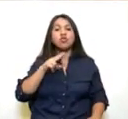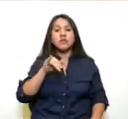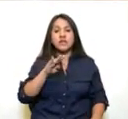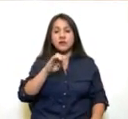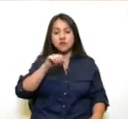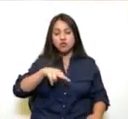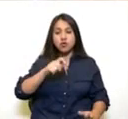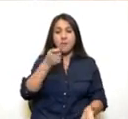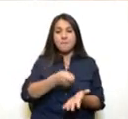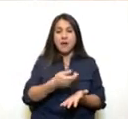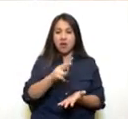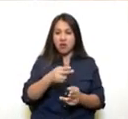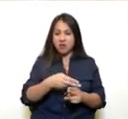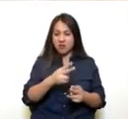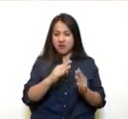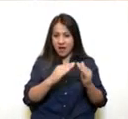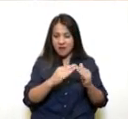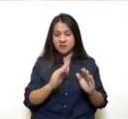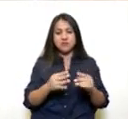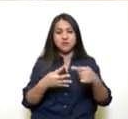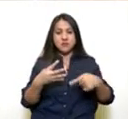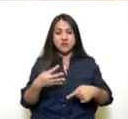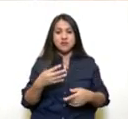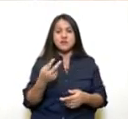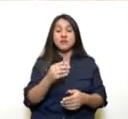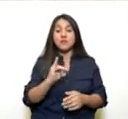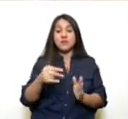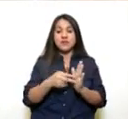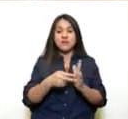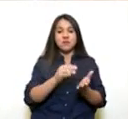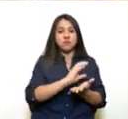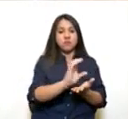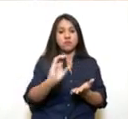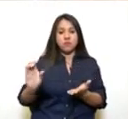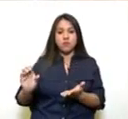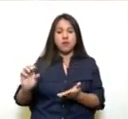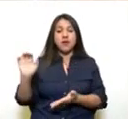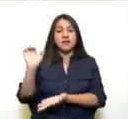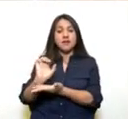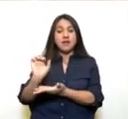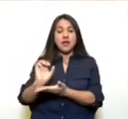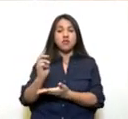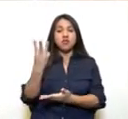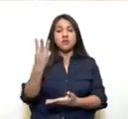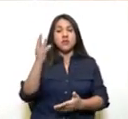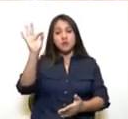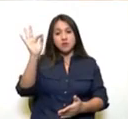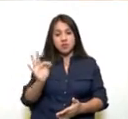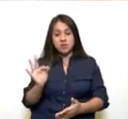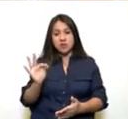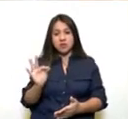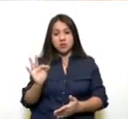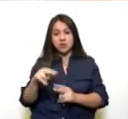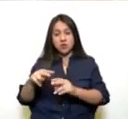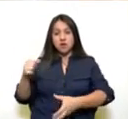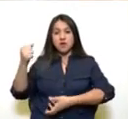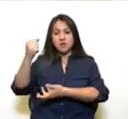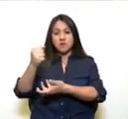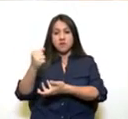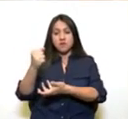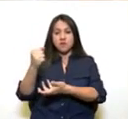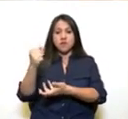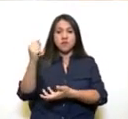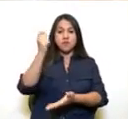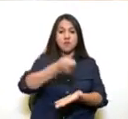después se distribuye el estado pone un 3% del presupuesto de la nación en el fondo como municipal